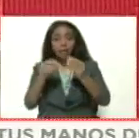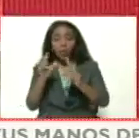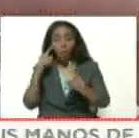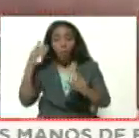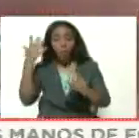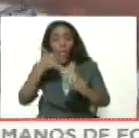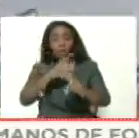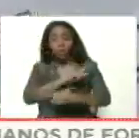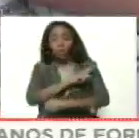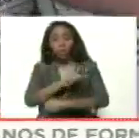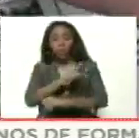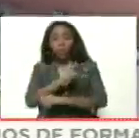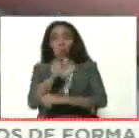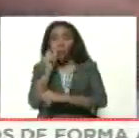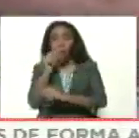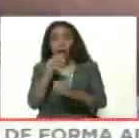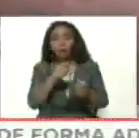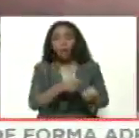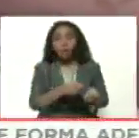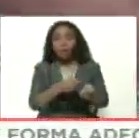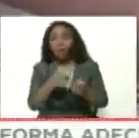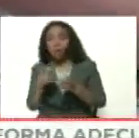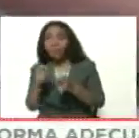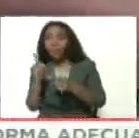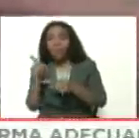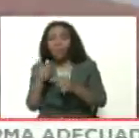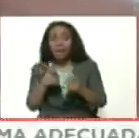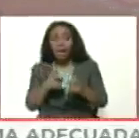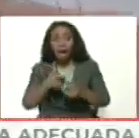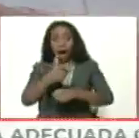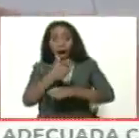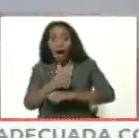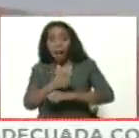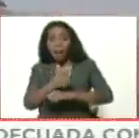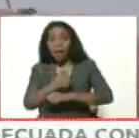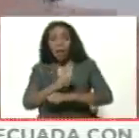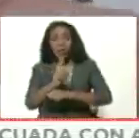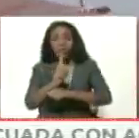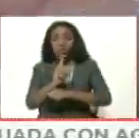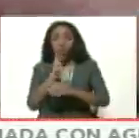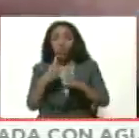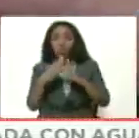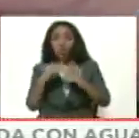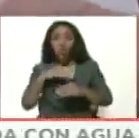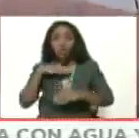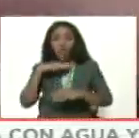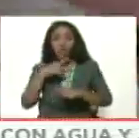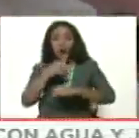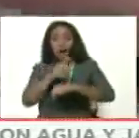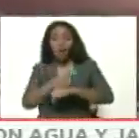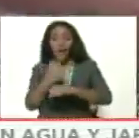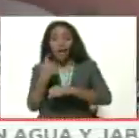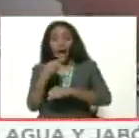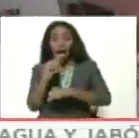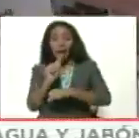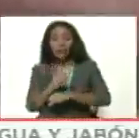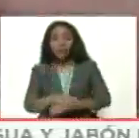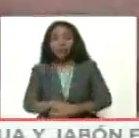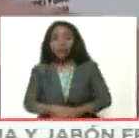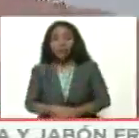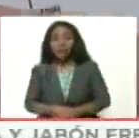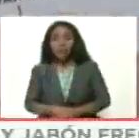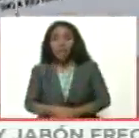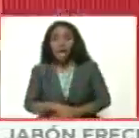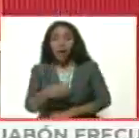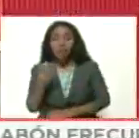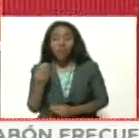Yacid Álvarez el traslado de estas armas, que no son todas las armas con las que cuentan, que